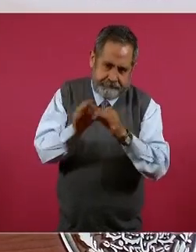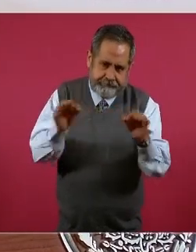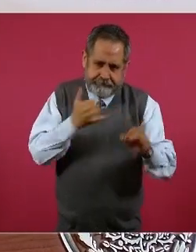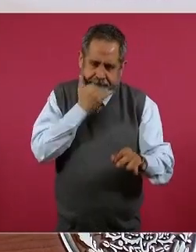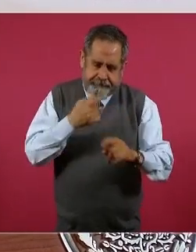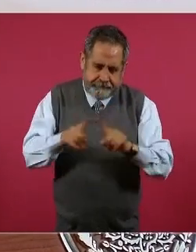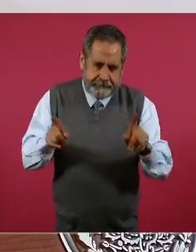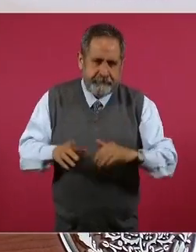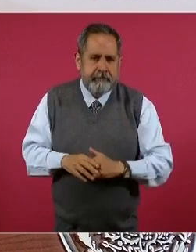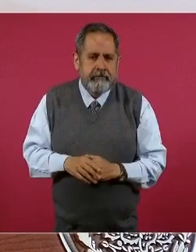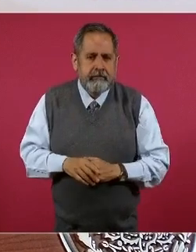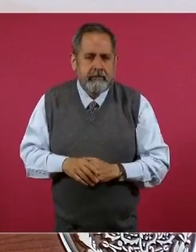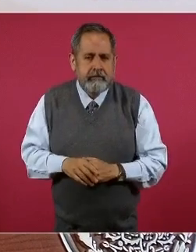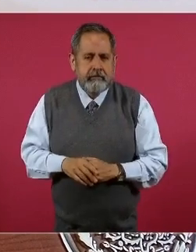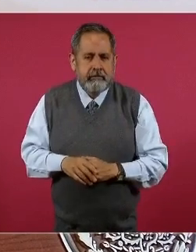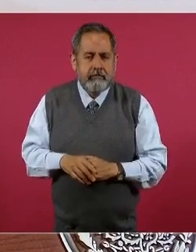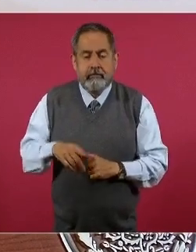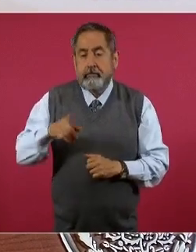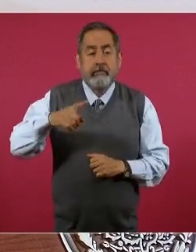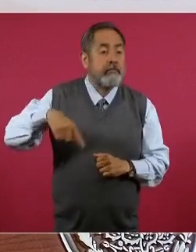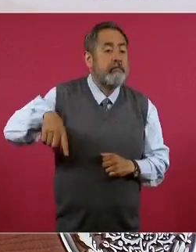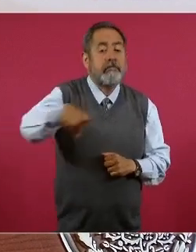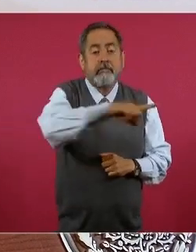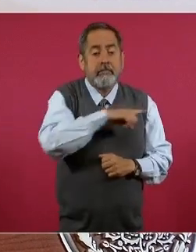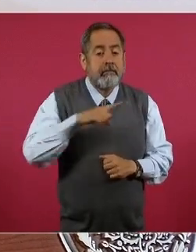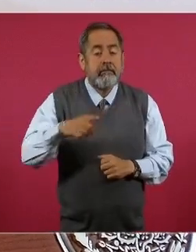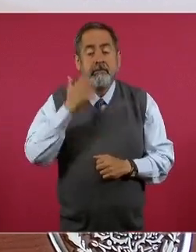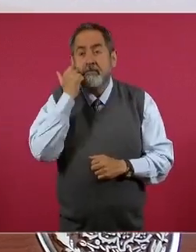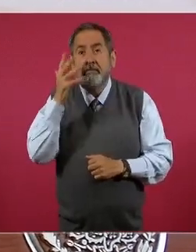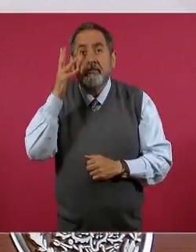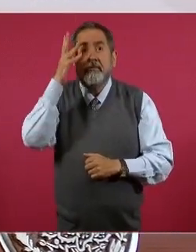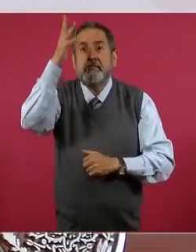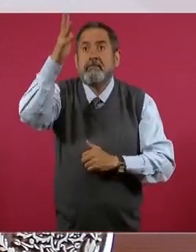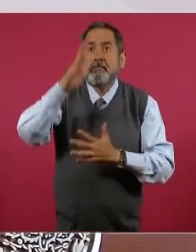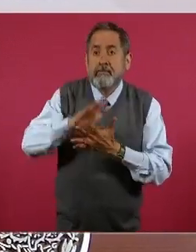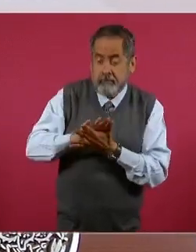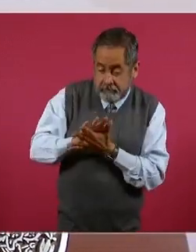podría ponerse quien tenga como aspiración